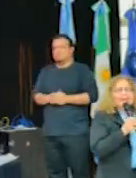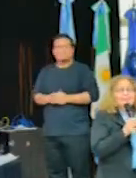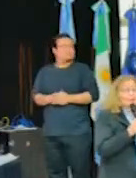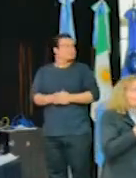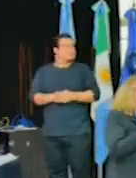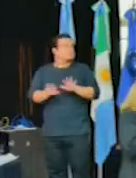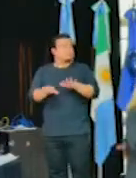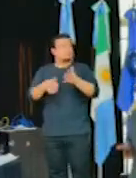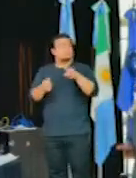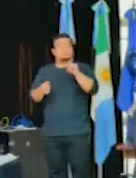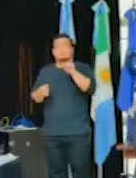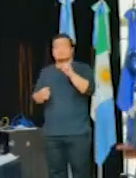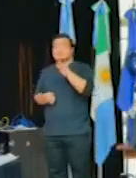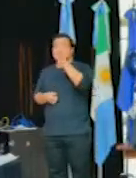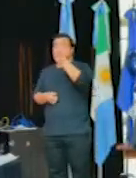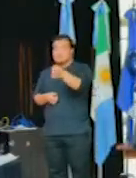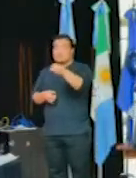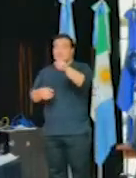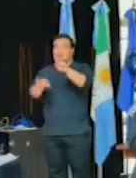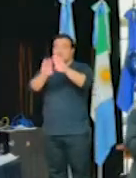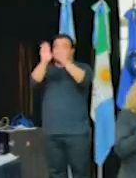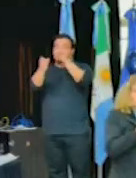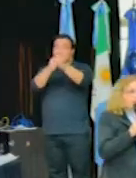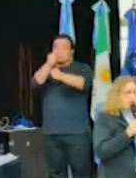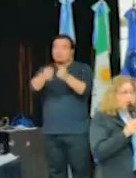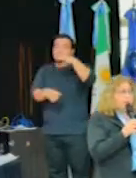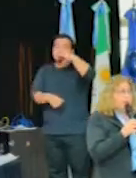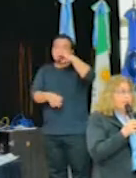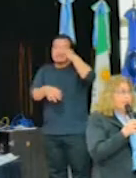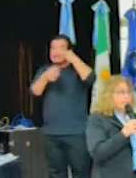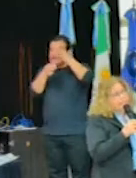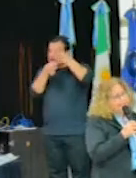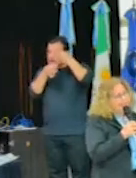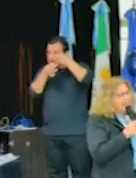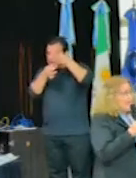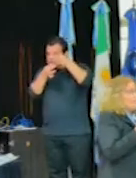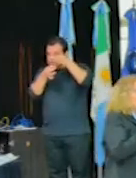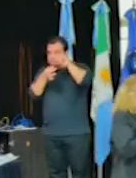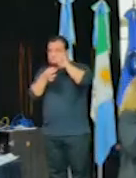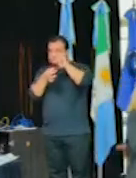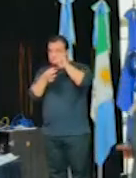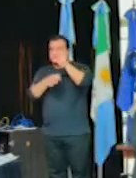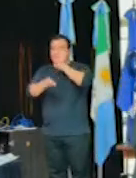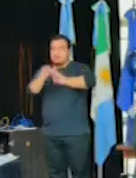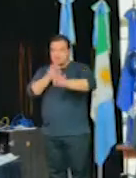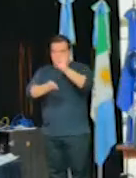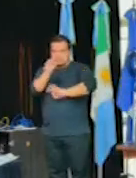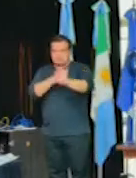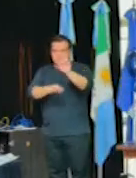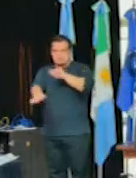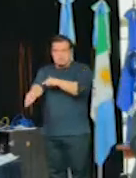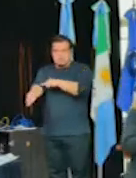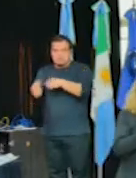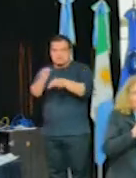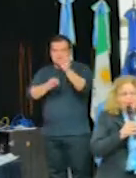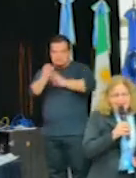a hematología. Sí, es para transfundir, pero no tengo lugar en el hospital de día. Voy a la guardia. No,